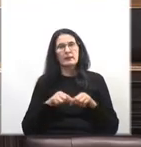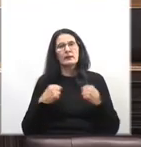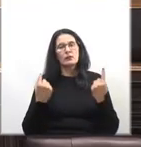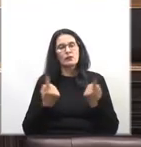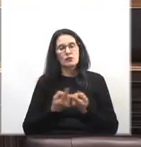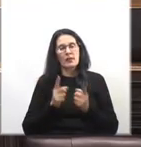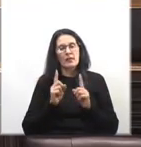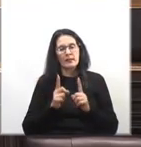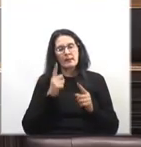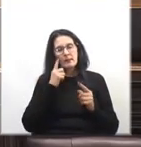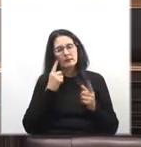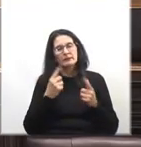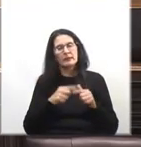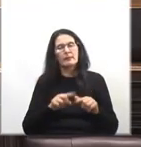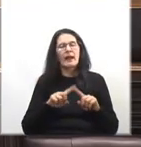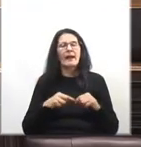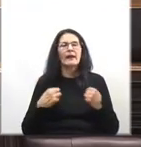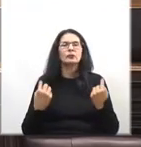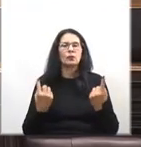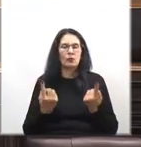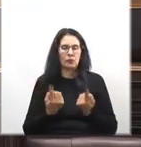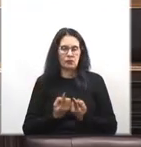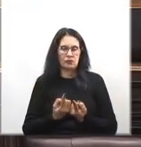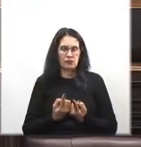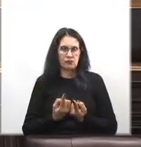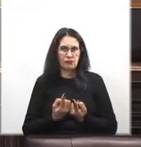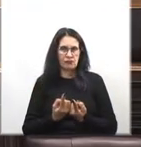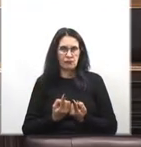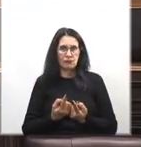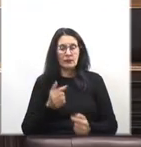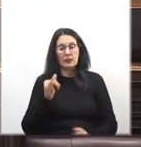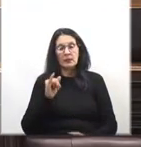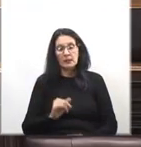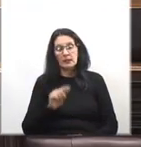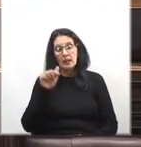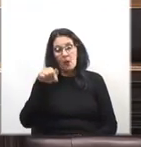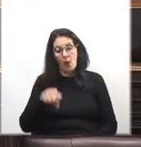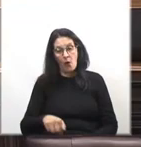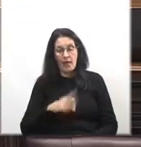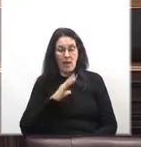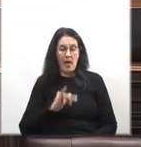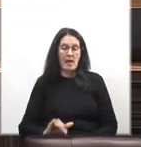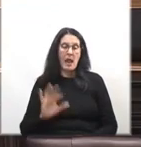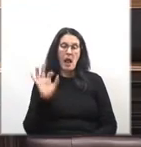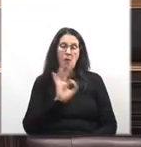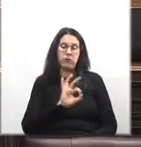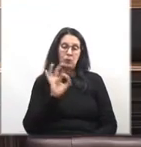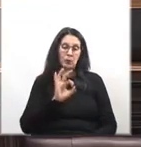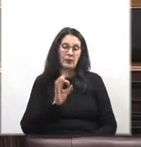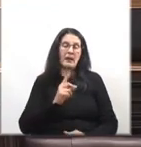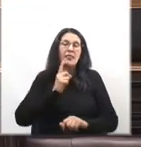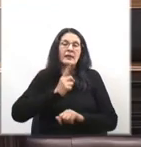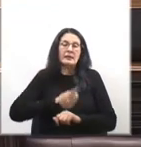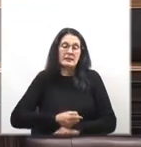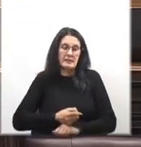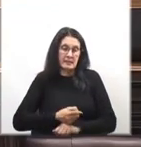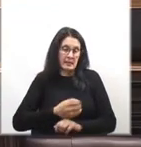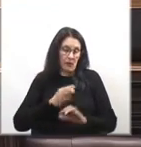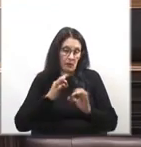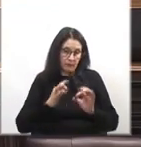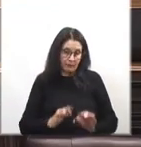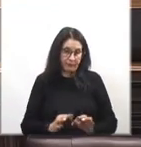interpelarnos a todas y a todos. Y que hoy, teniendo la oportunidad de tomar una decisión